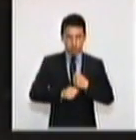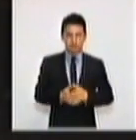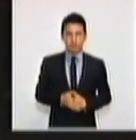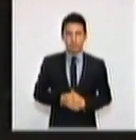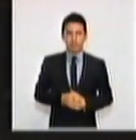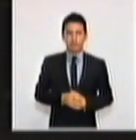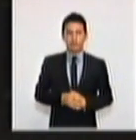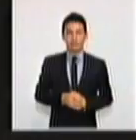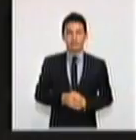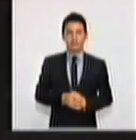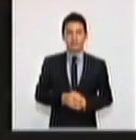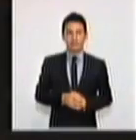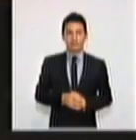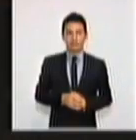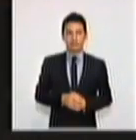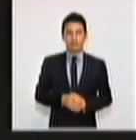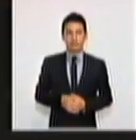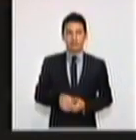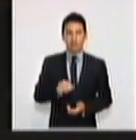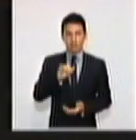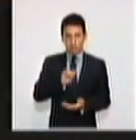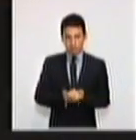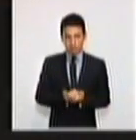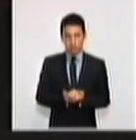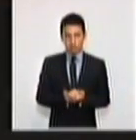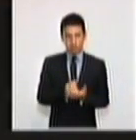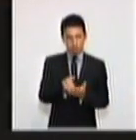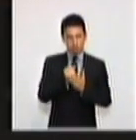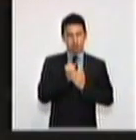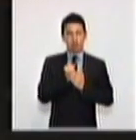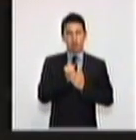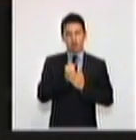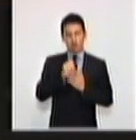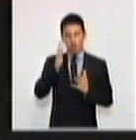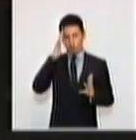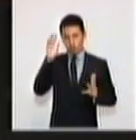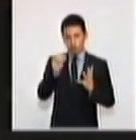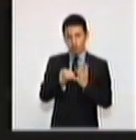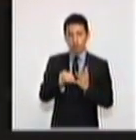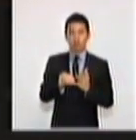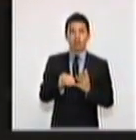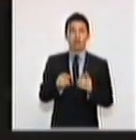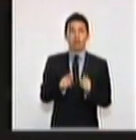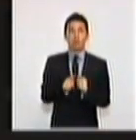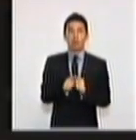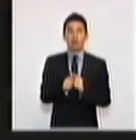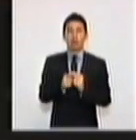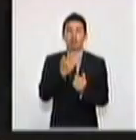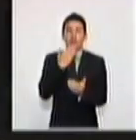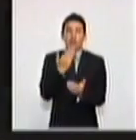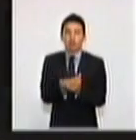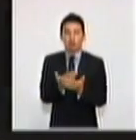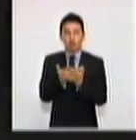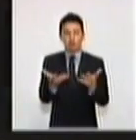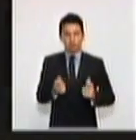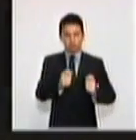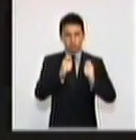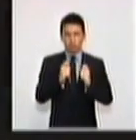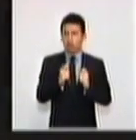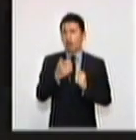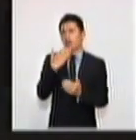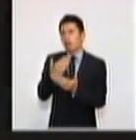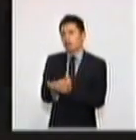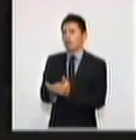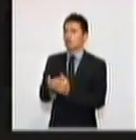Y eso nos conduce a concluir que no agradecemos como el sumum de las cosas que se nos conceda la palabra.